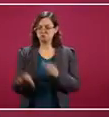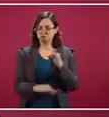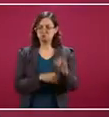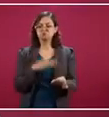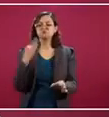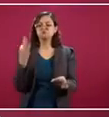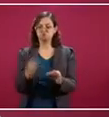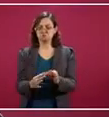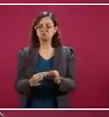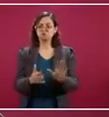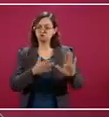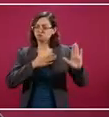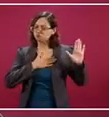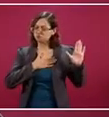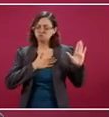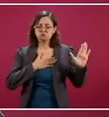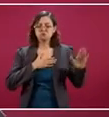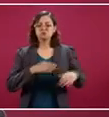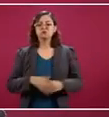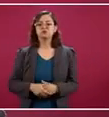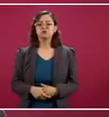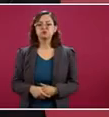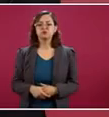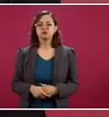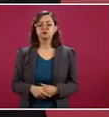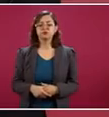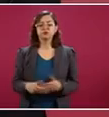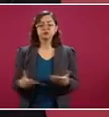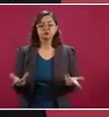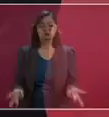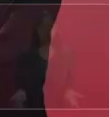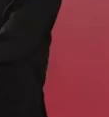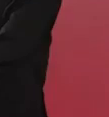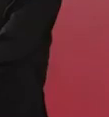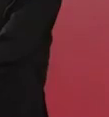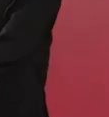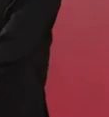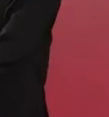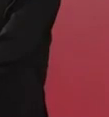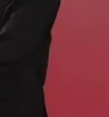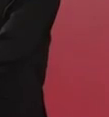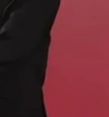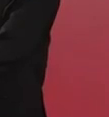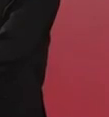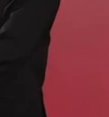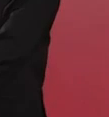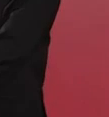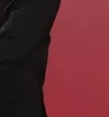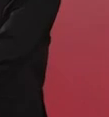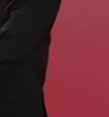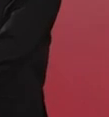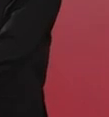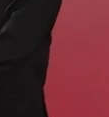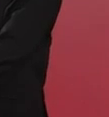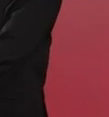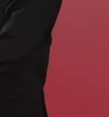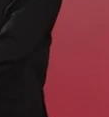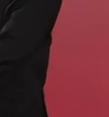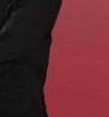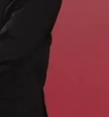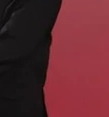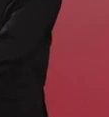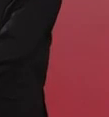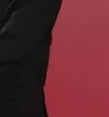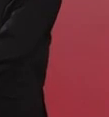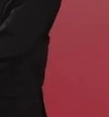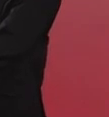aquello a lo que se comprometió México. Esto simplemente para que cuando se tomen las decisiones en los próximos